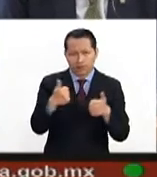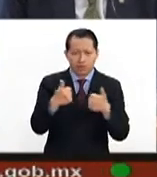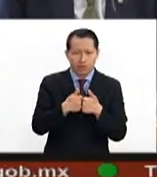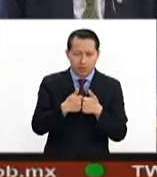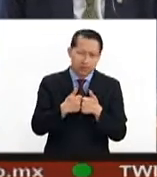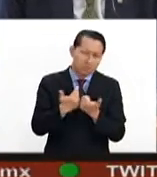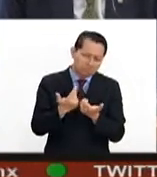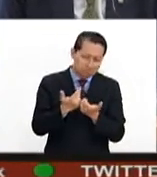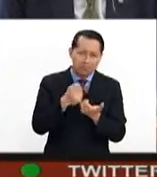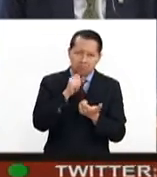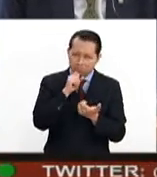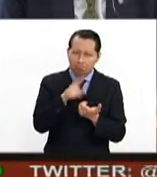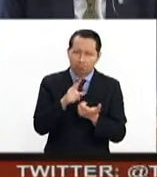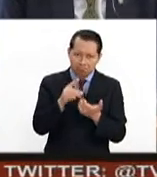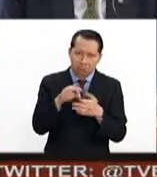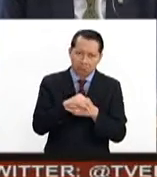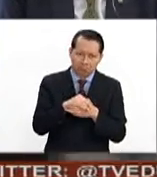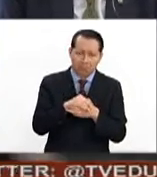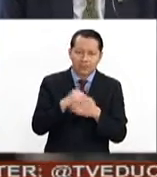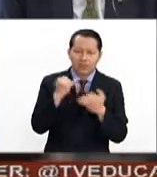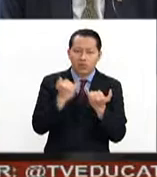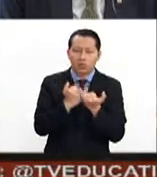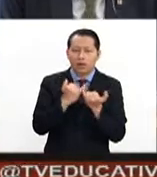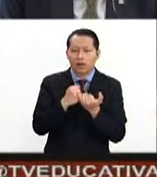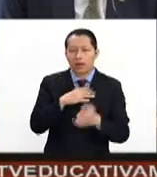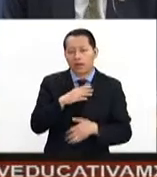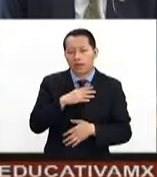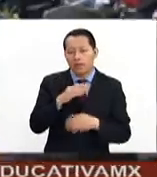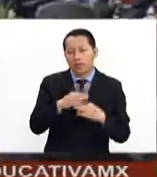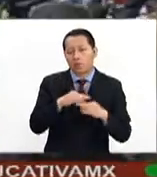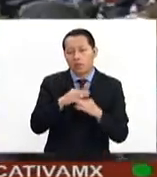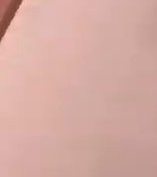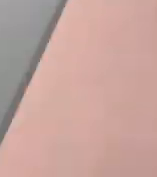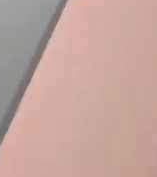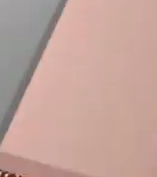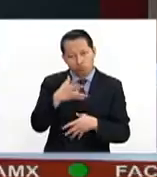común y más aún tenemos un futuro común.